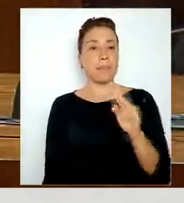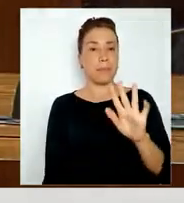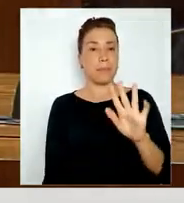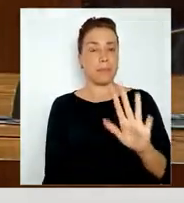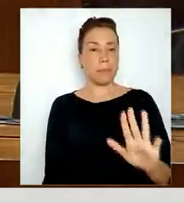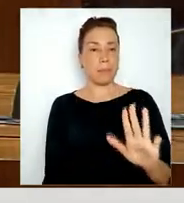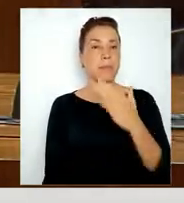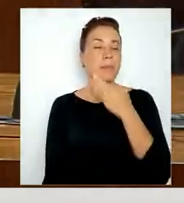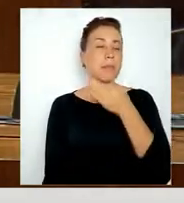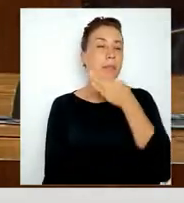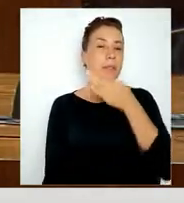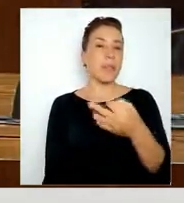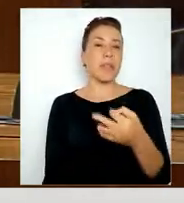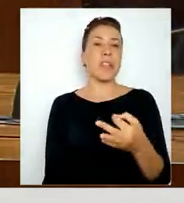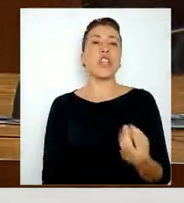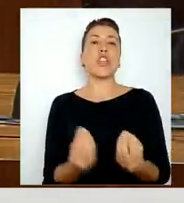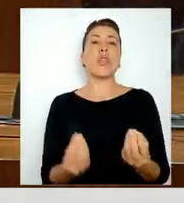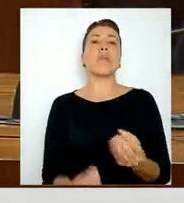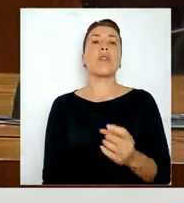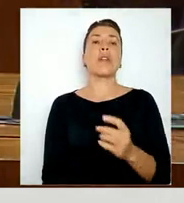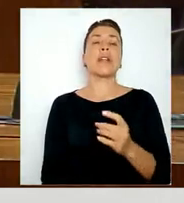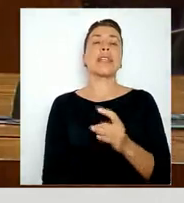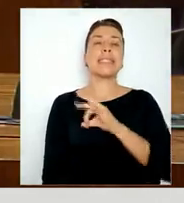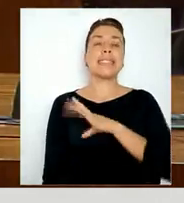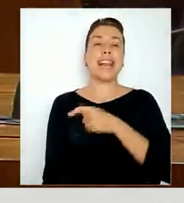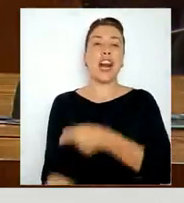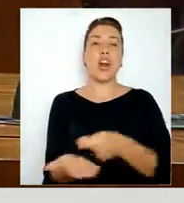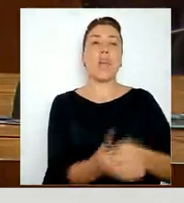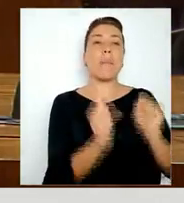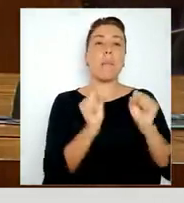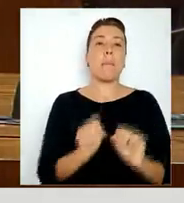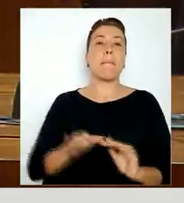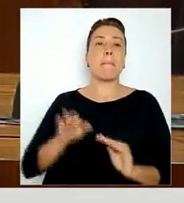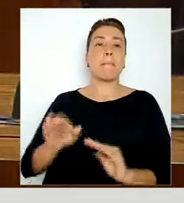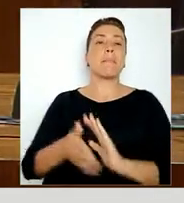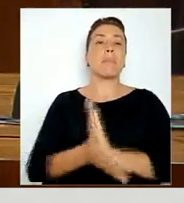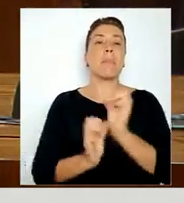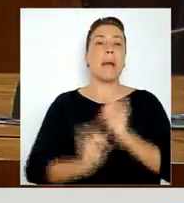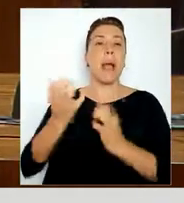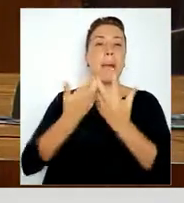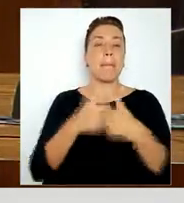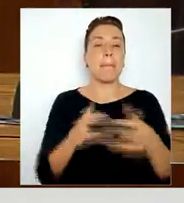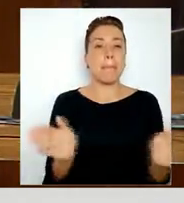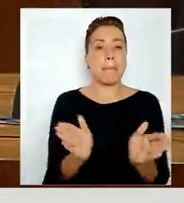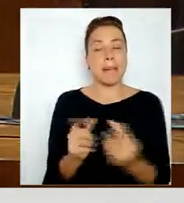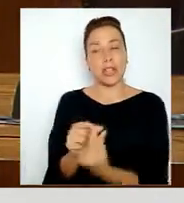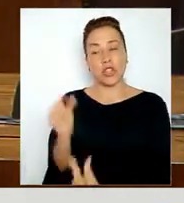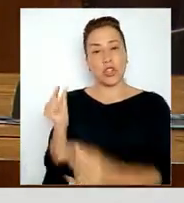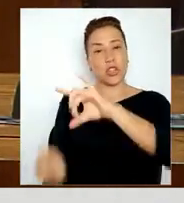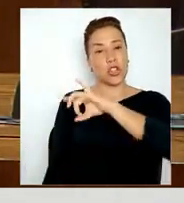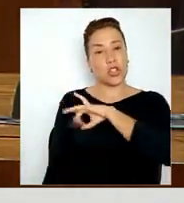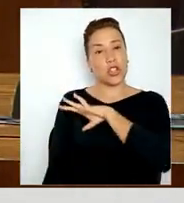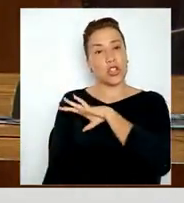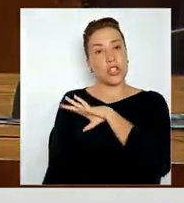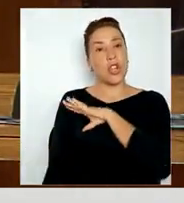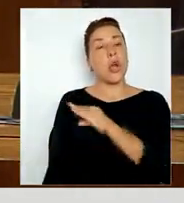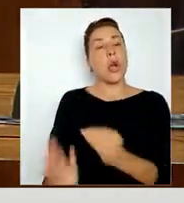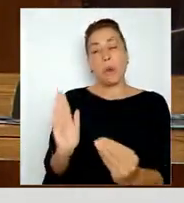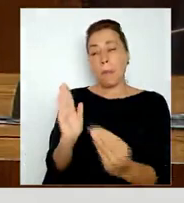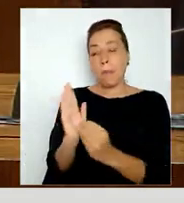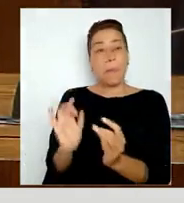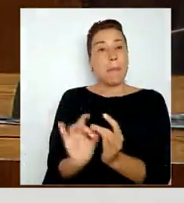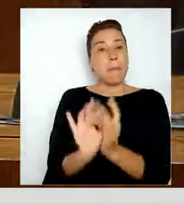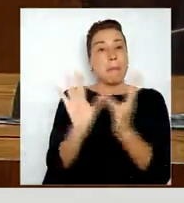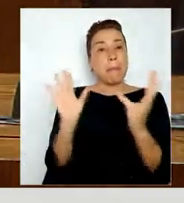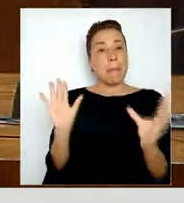de como chile apoye chile compra va a poder apoyar a todas las empresas de menor tamaño a lo largo de chile se establece expresamente que se tienen que